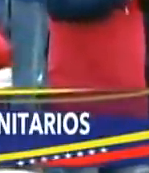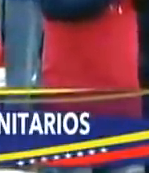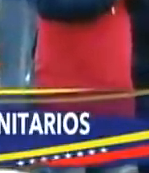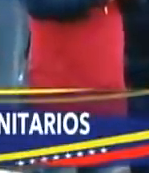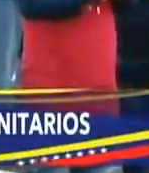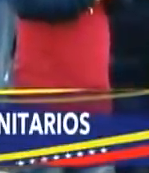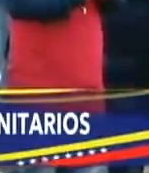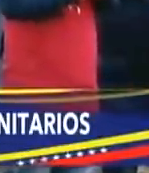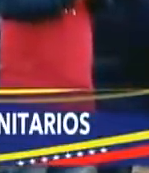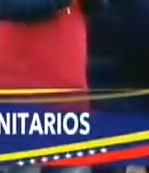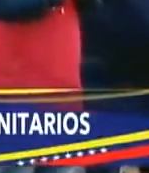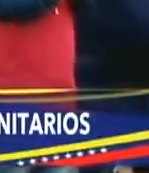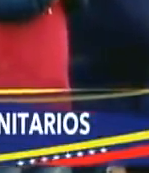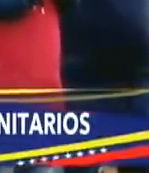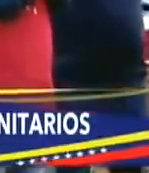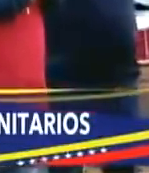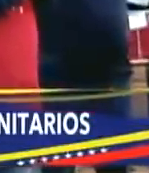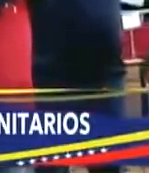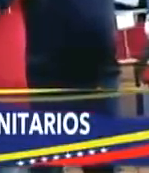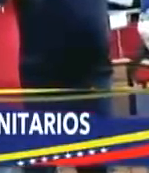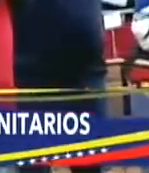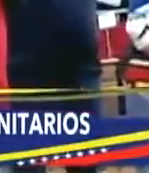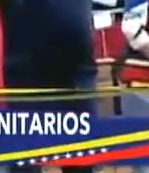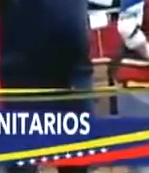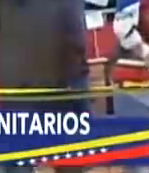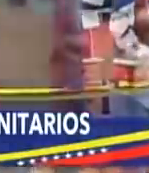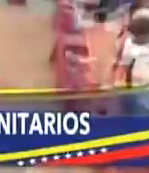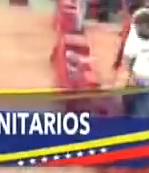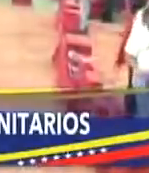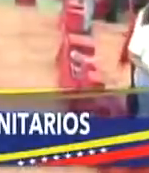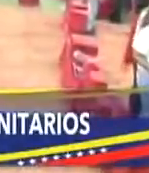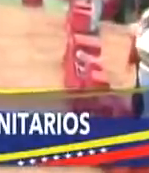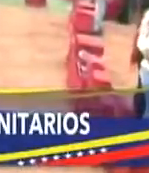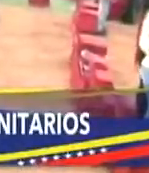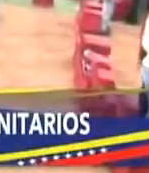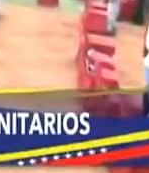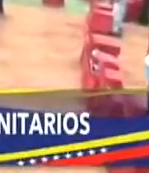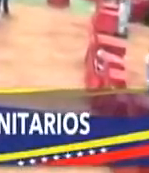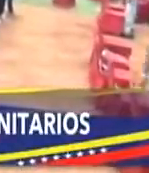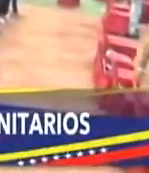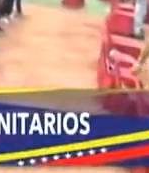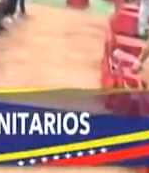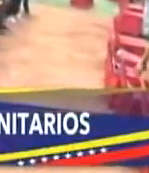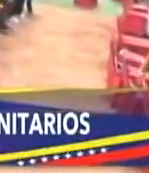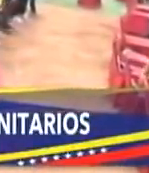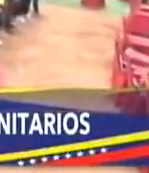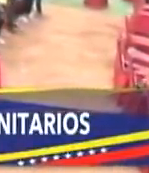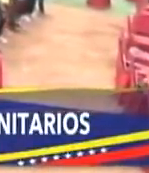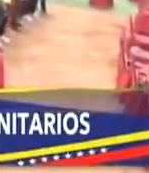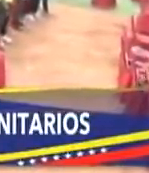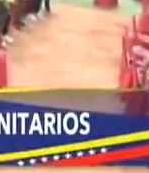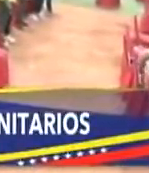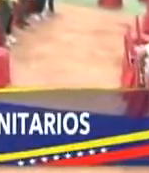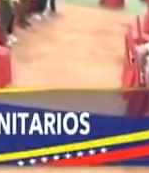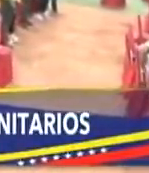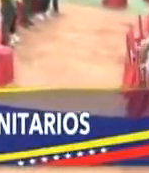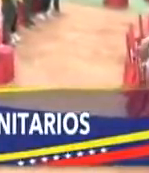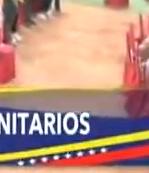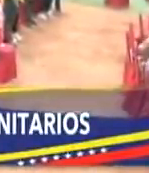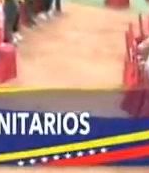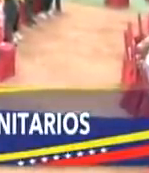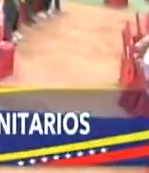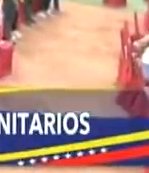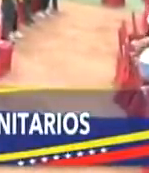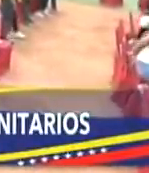hoy durante esta gestión de trabajo que lidera el presidente de la República, Nicolás Maduro Moros, a esta hora acá en el estado La